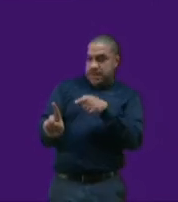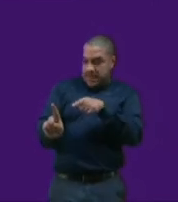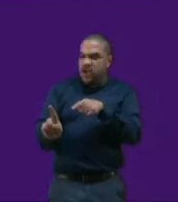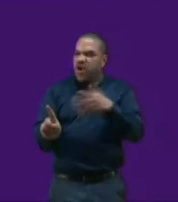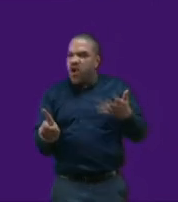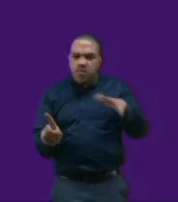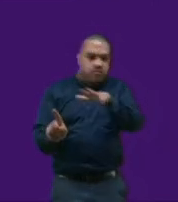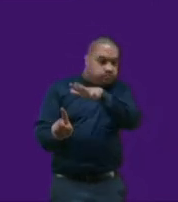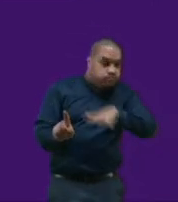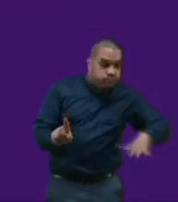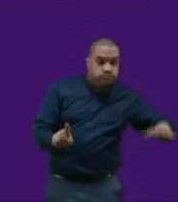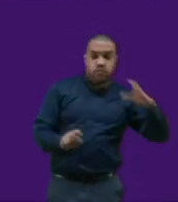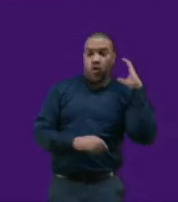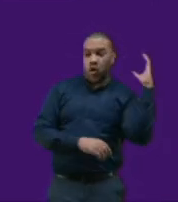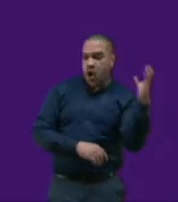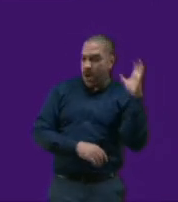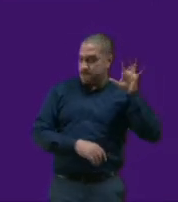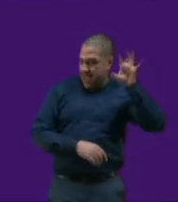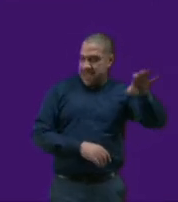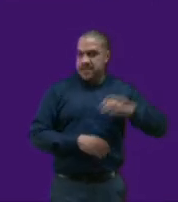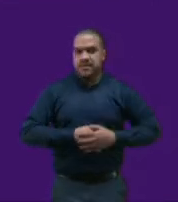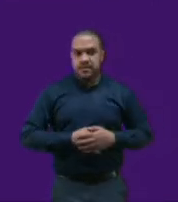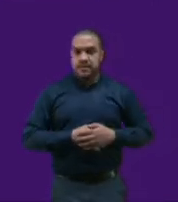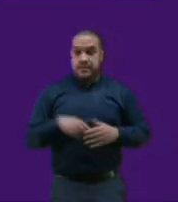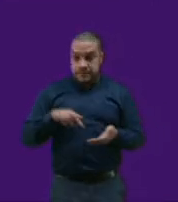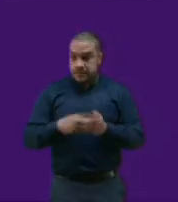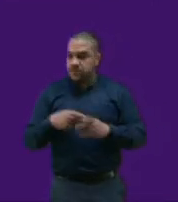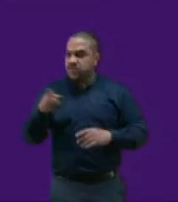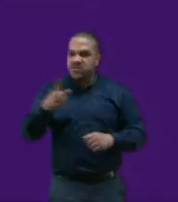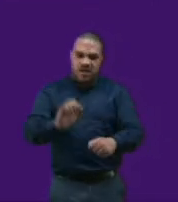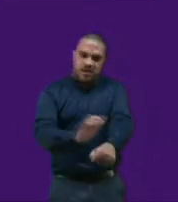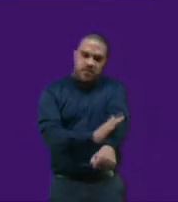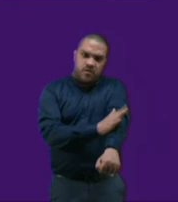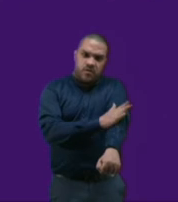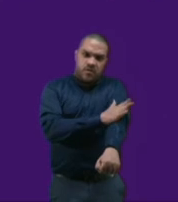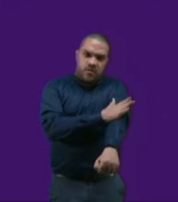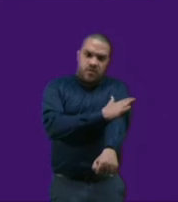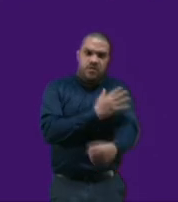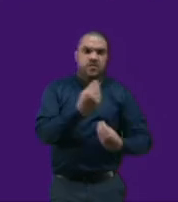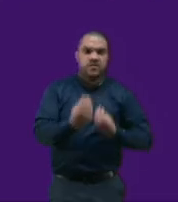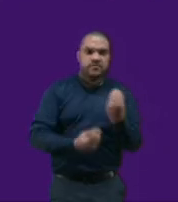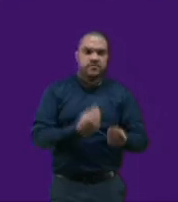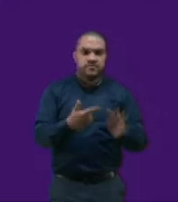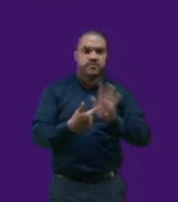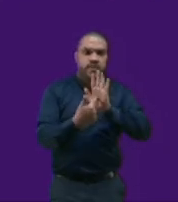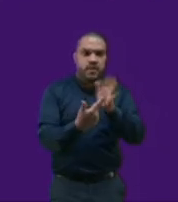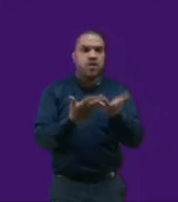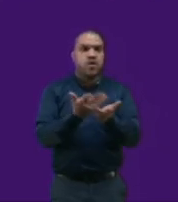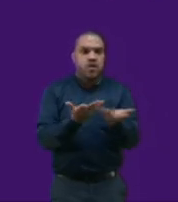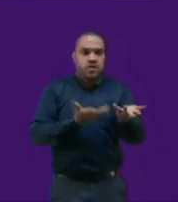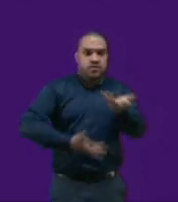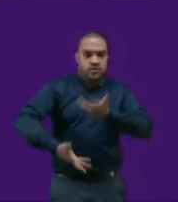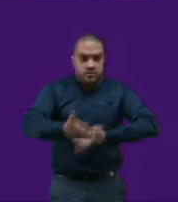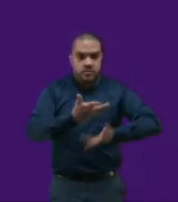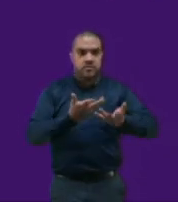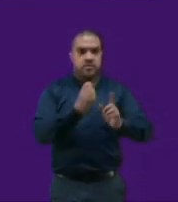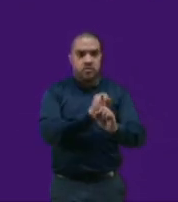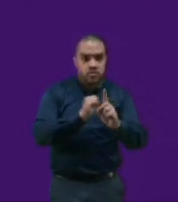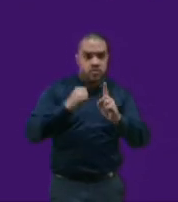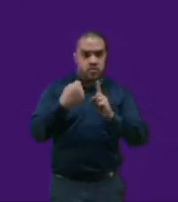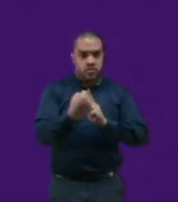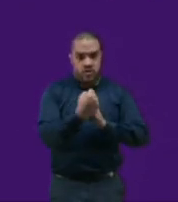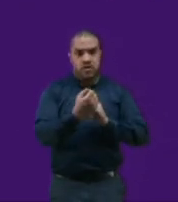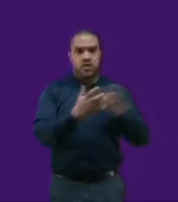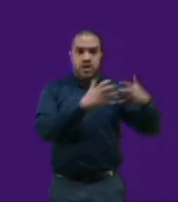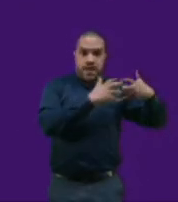de esa emoción podamos diseñar intervenciones sociales, empresariales, personales, por